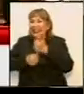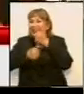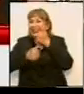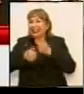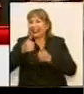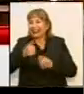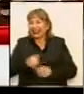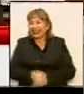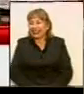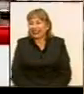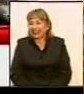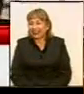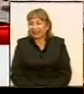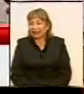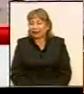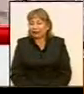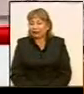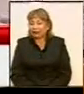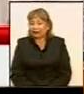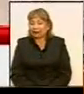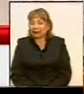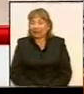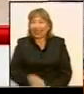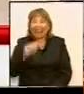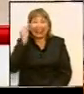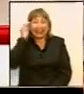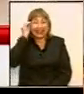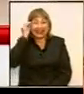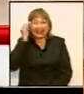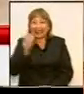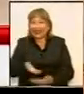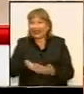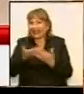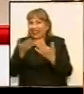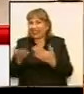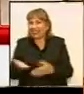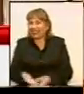Chino. A ver, ingeniero, haga entrega de su